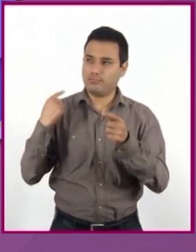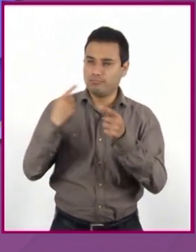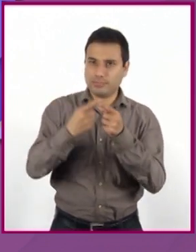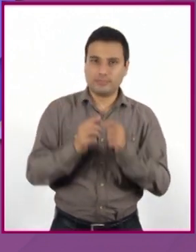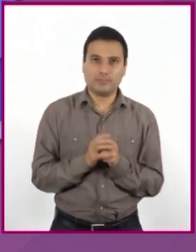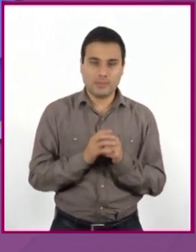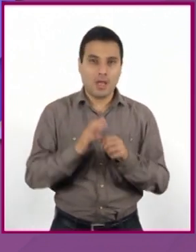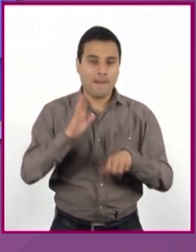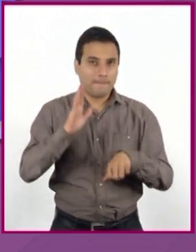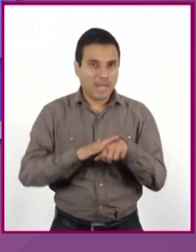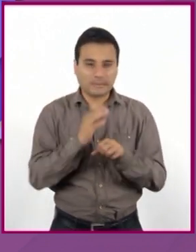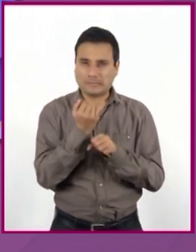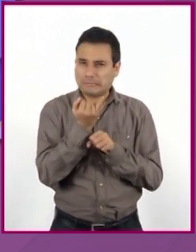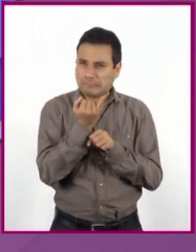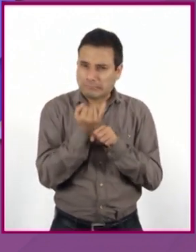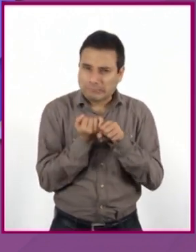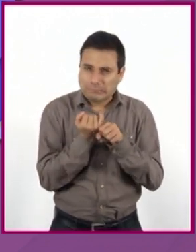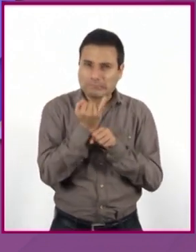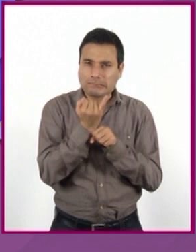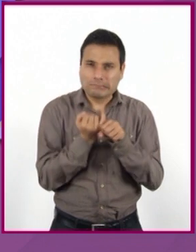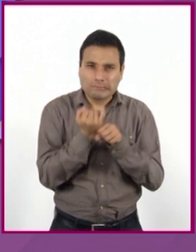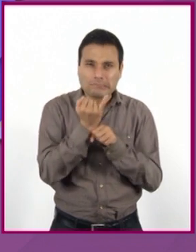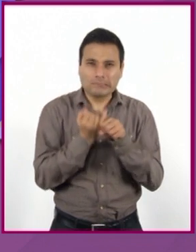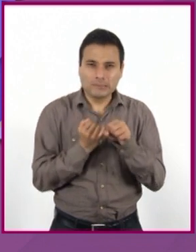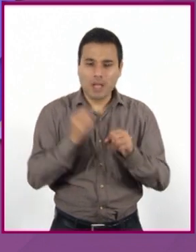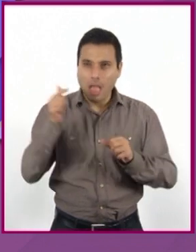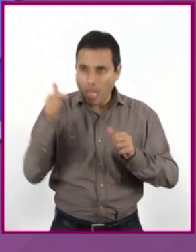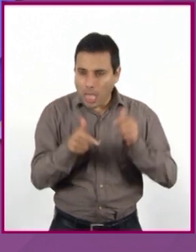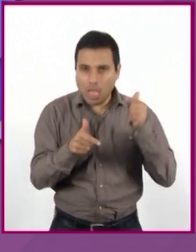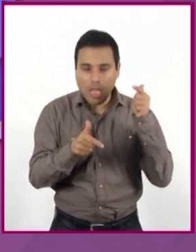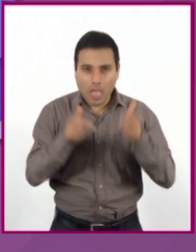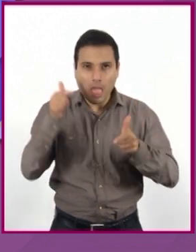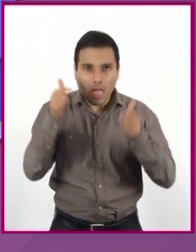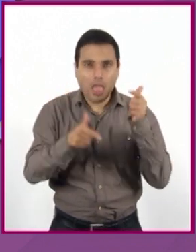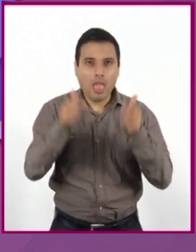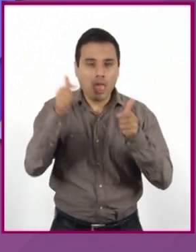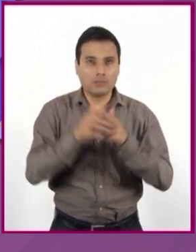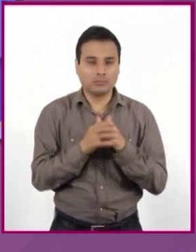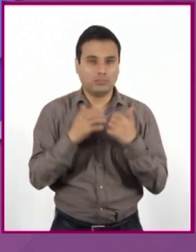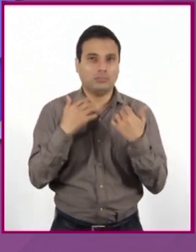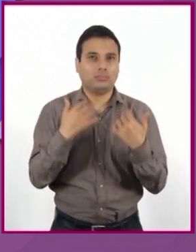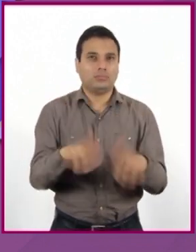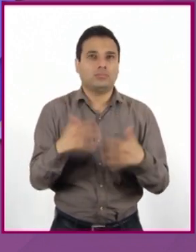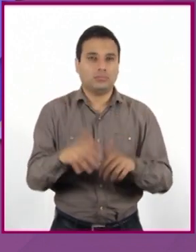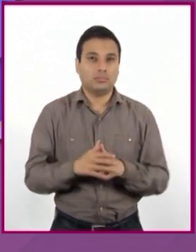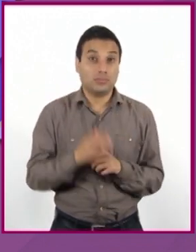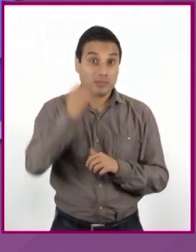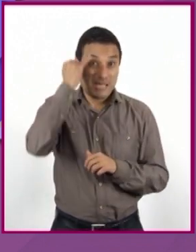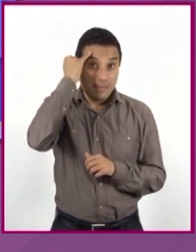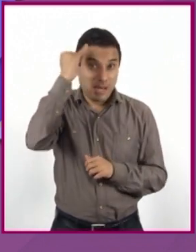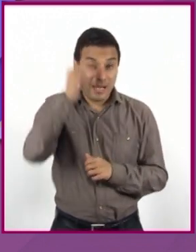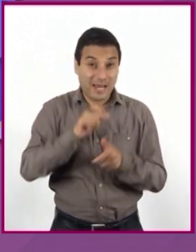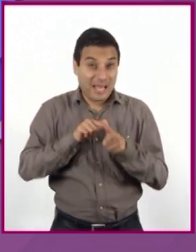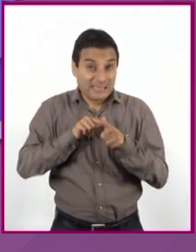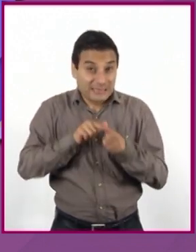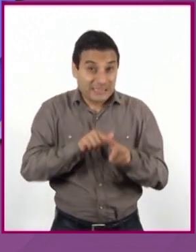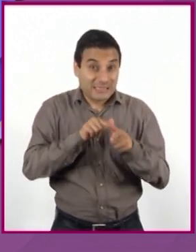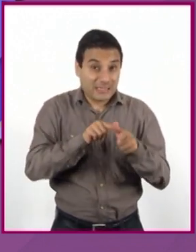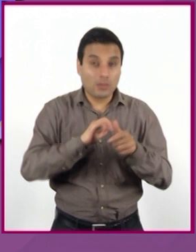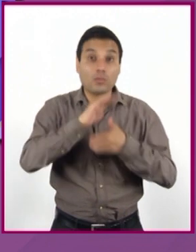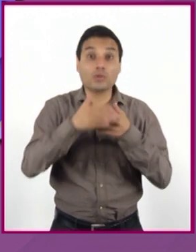número ha venido duplicándose en promedio cada 13 años, de manera que, si continúa esta tendencia, para el